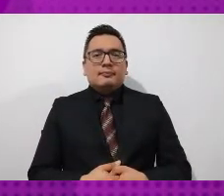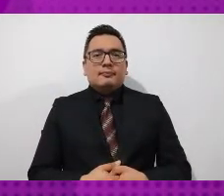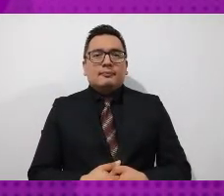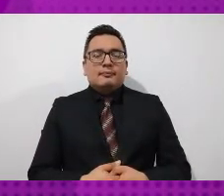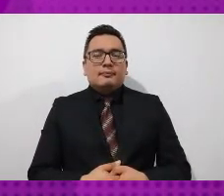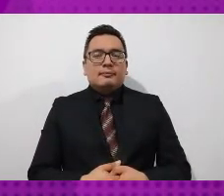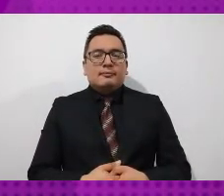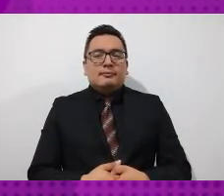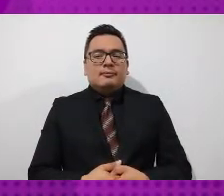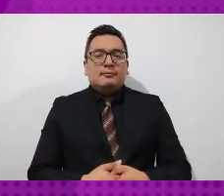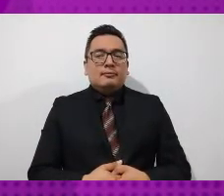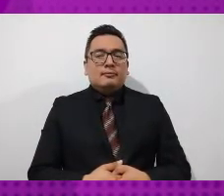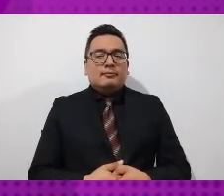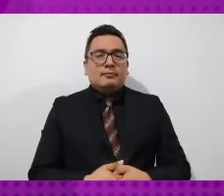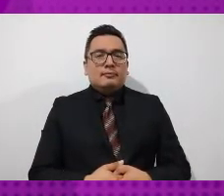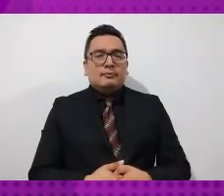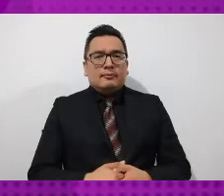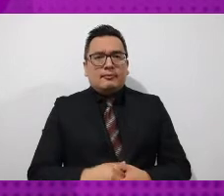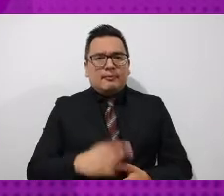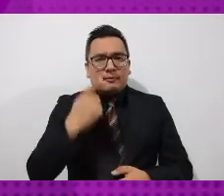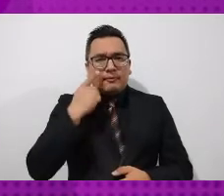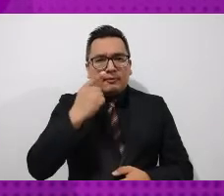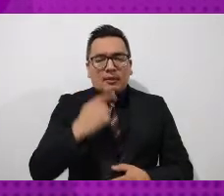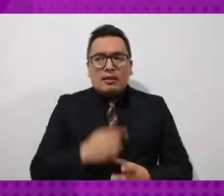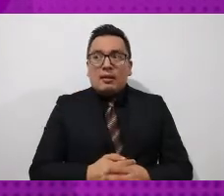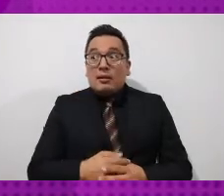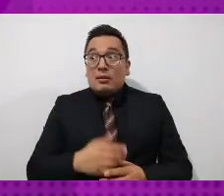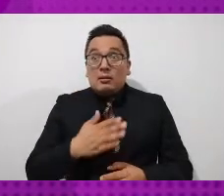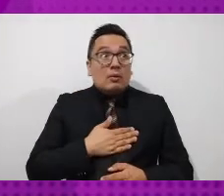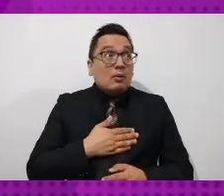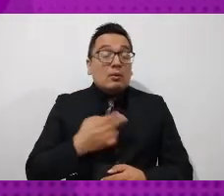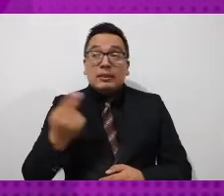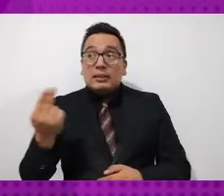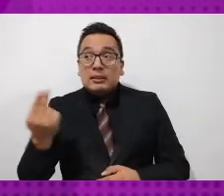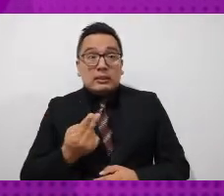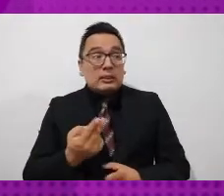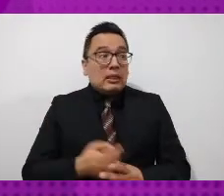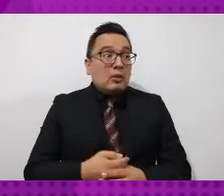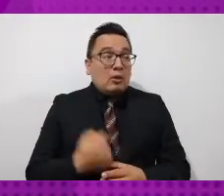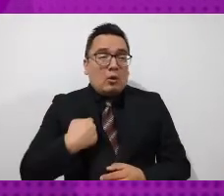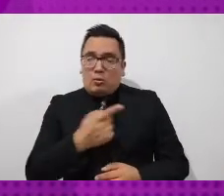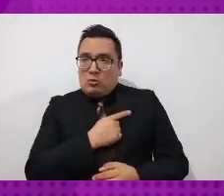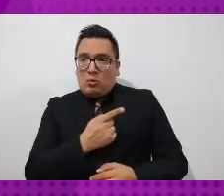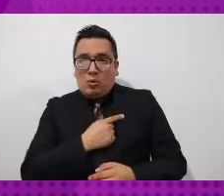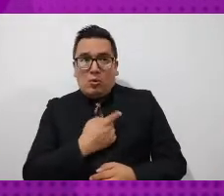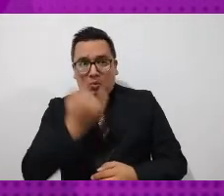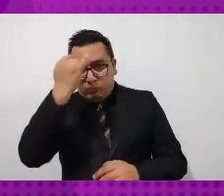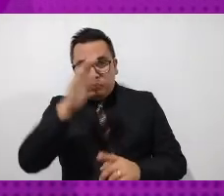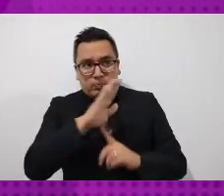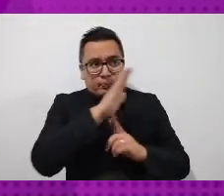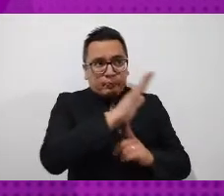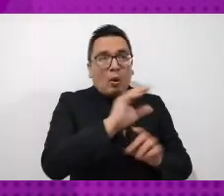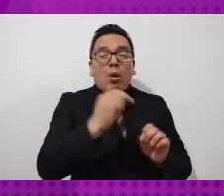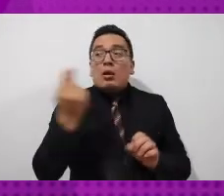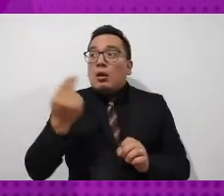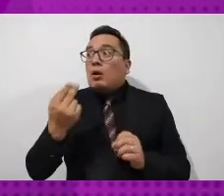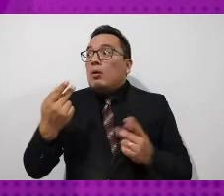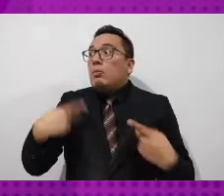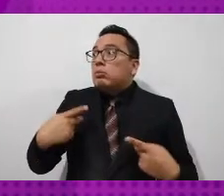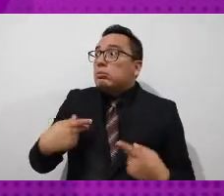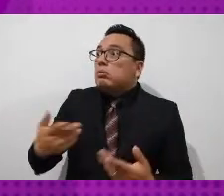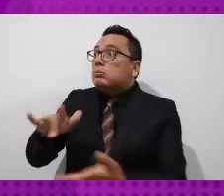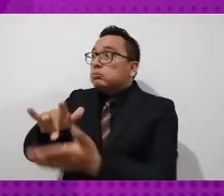ser un grupo de personas, tiene uno que juntar firmas o única y exclusivamente yo como ciudadano o ciudadana